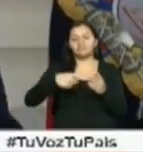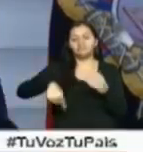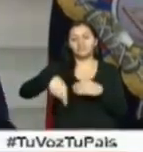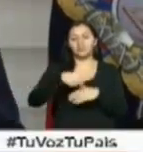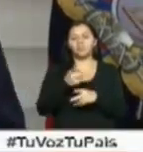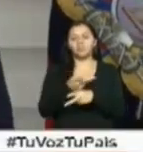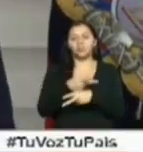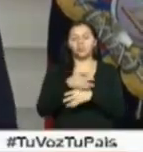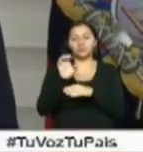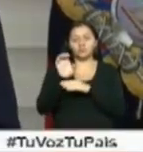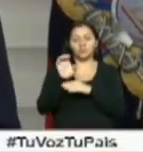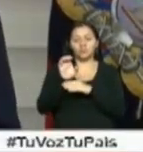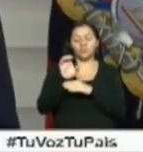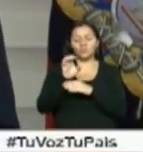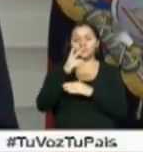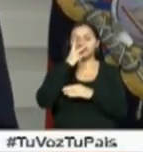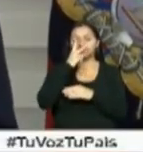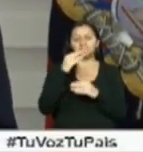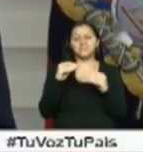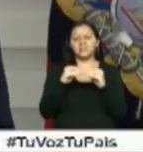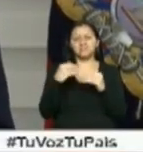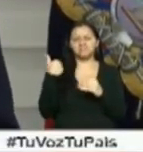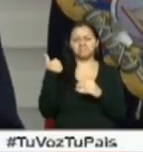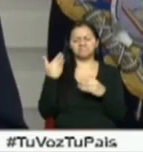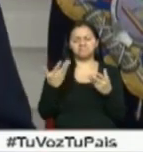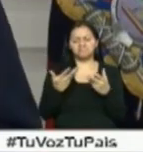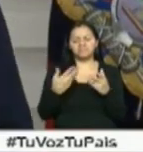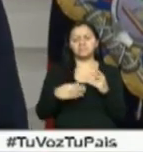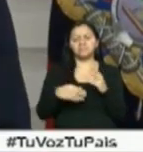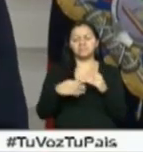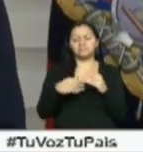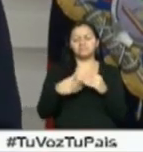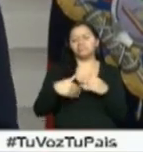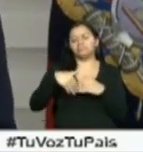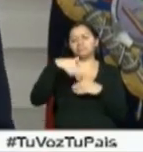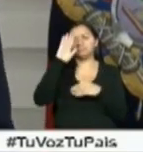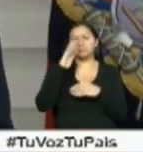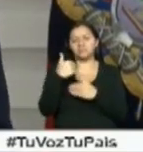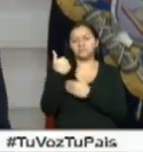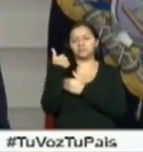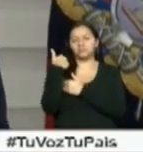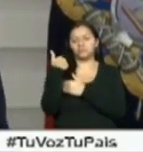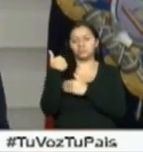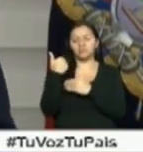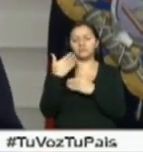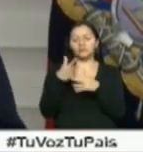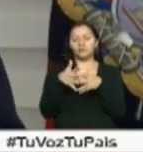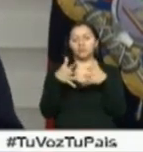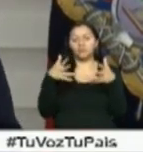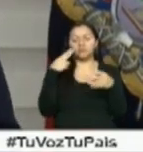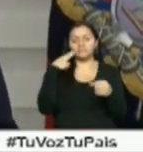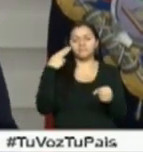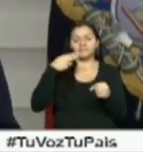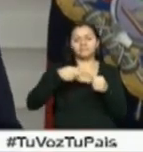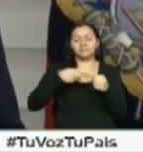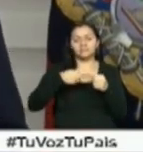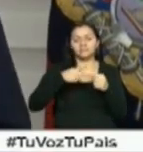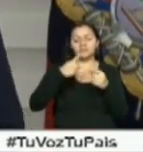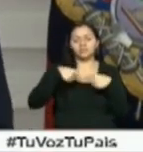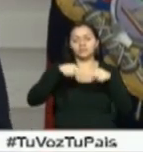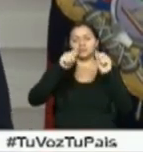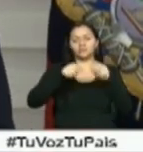ecuatorianas, tenemos la enorme responsabilidad de asistir a la